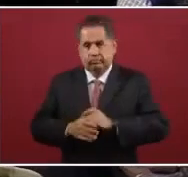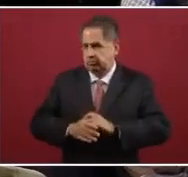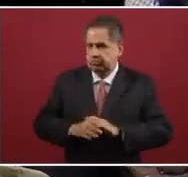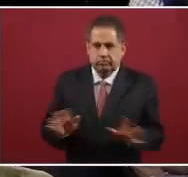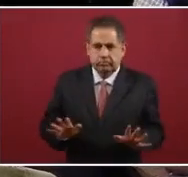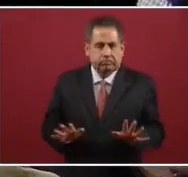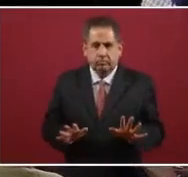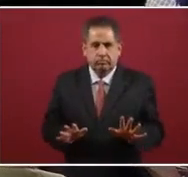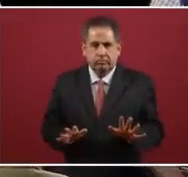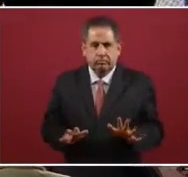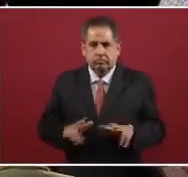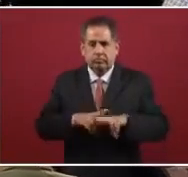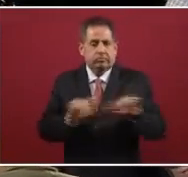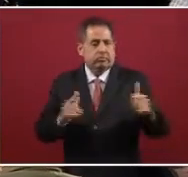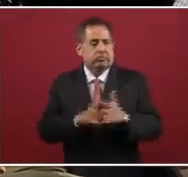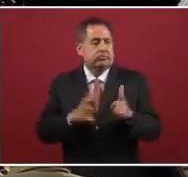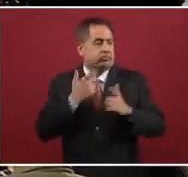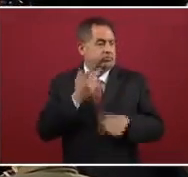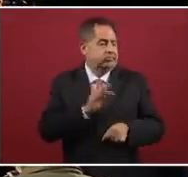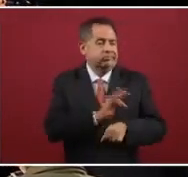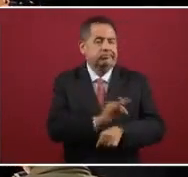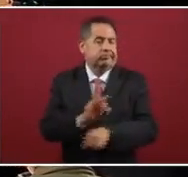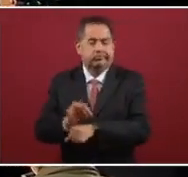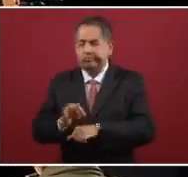a favor de ningún partido.